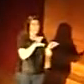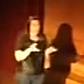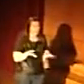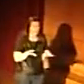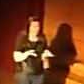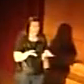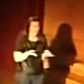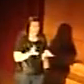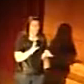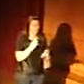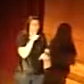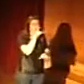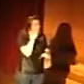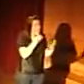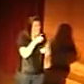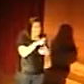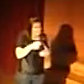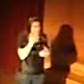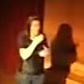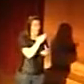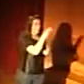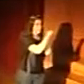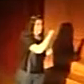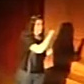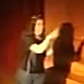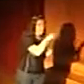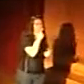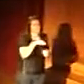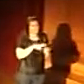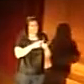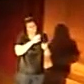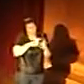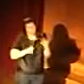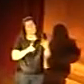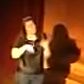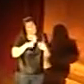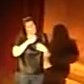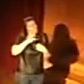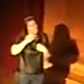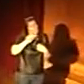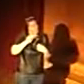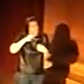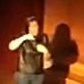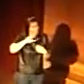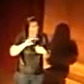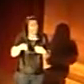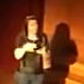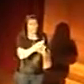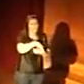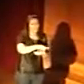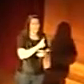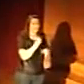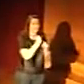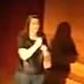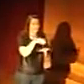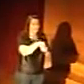buenas ocasiones tanto Cecilio Pizarro como sobre todo José María brial y también villamil se dedican al mundo del teatro